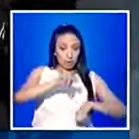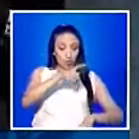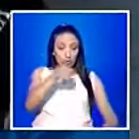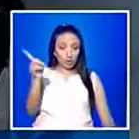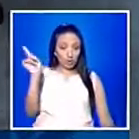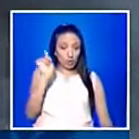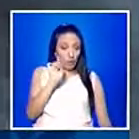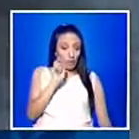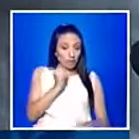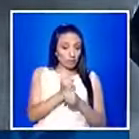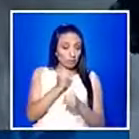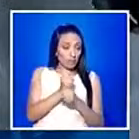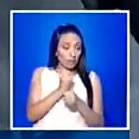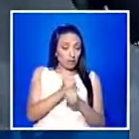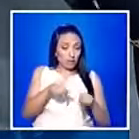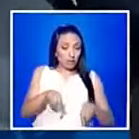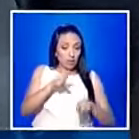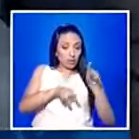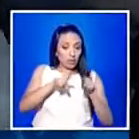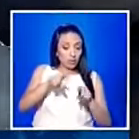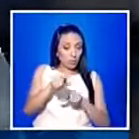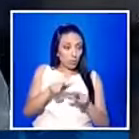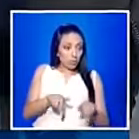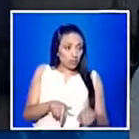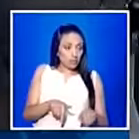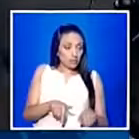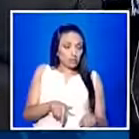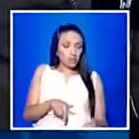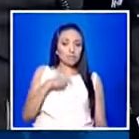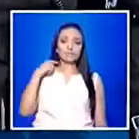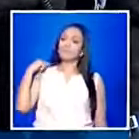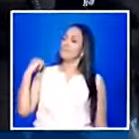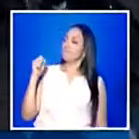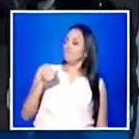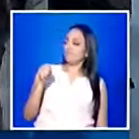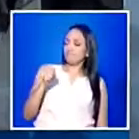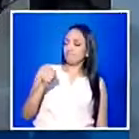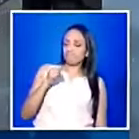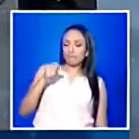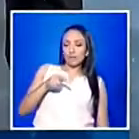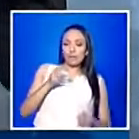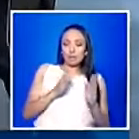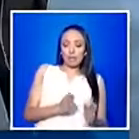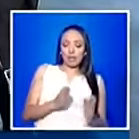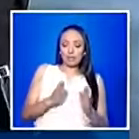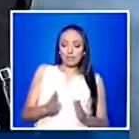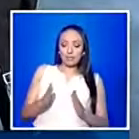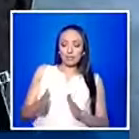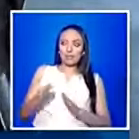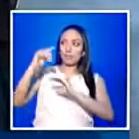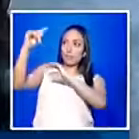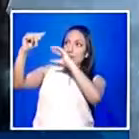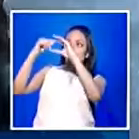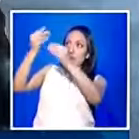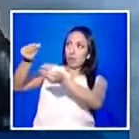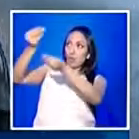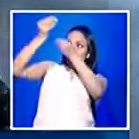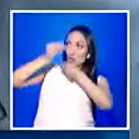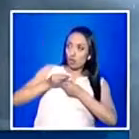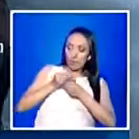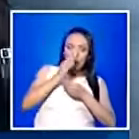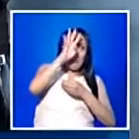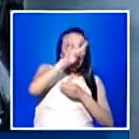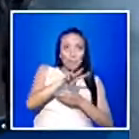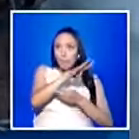manera aleatoria en distintos sectores de acá del centro. Nosotros nos regimos a una planificación que viene desde el Comando Zonal y a una